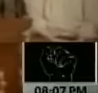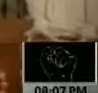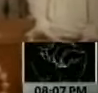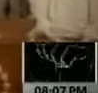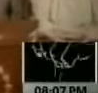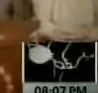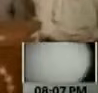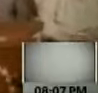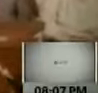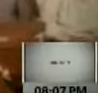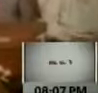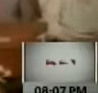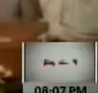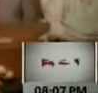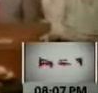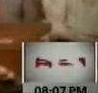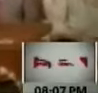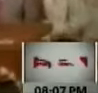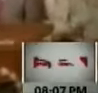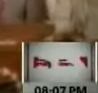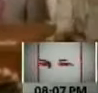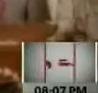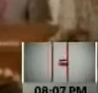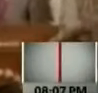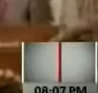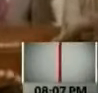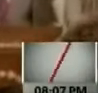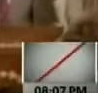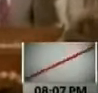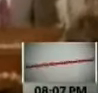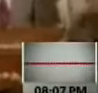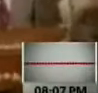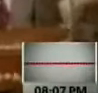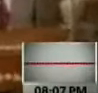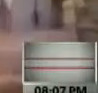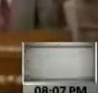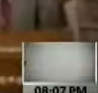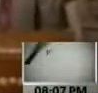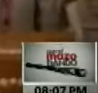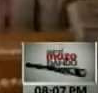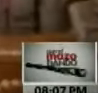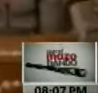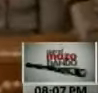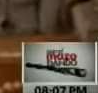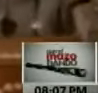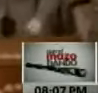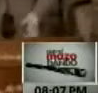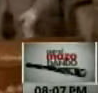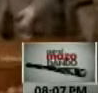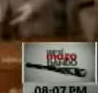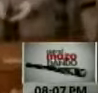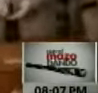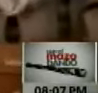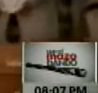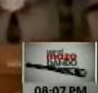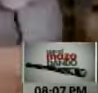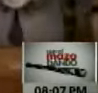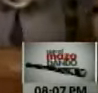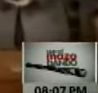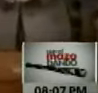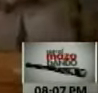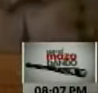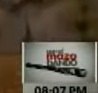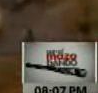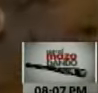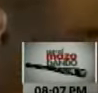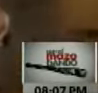Felicito a Diosdado, uno de los soldados del 4 de febrero. Era un hombre que ha demostrado lealtad a toda prueba a esta revolución. Con el mazo